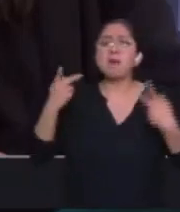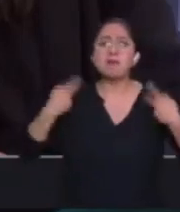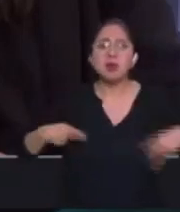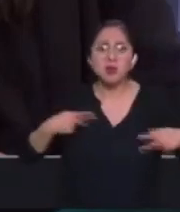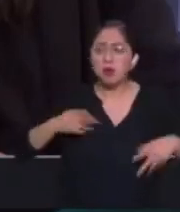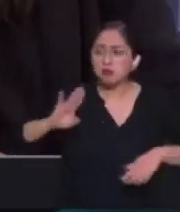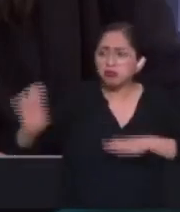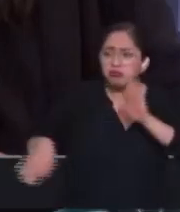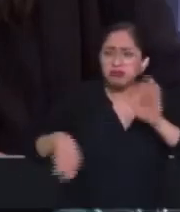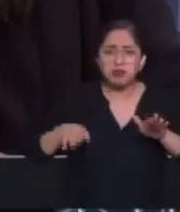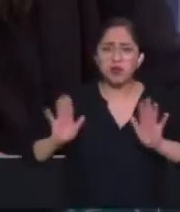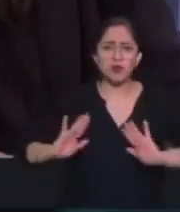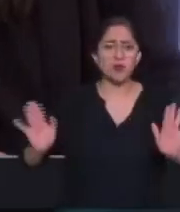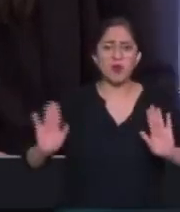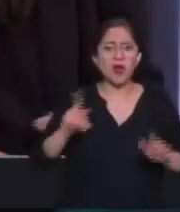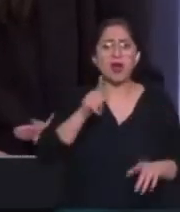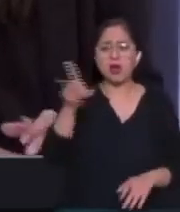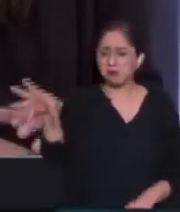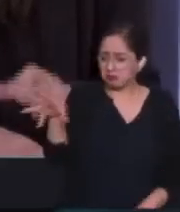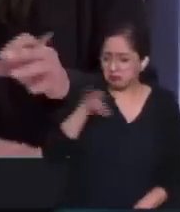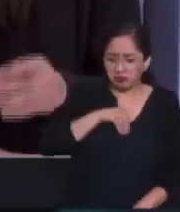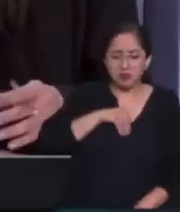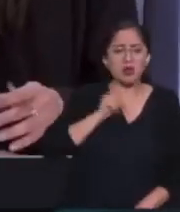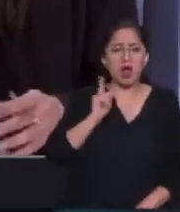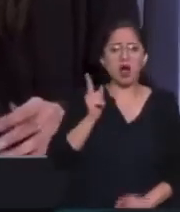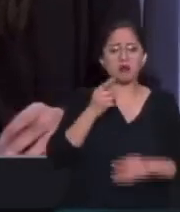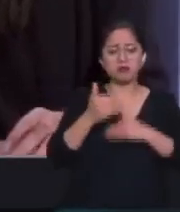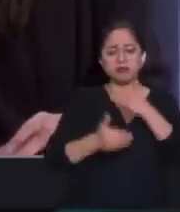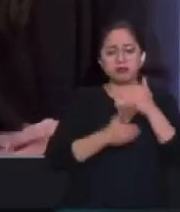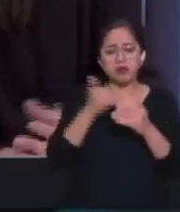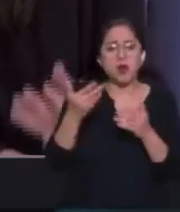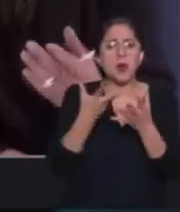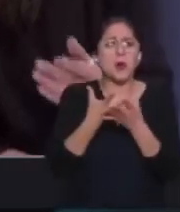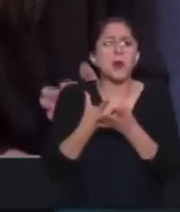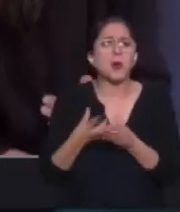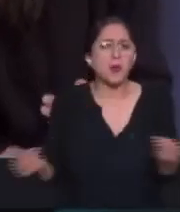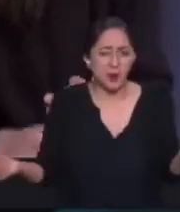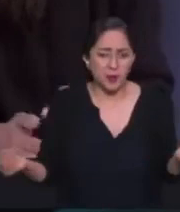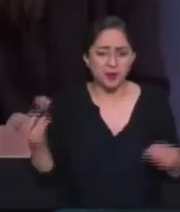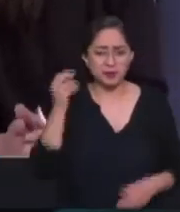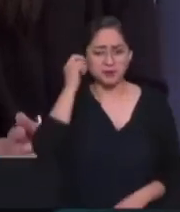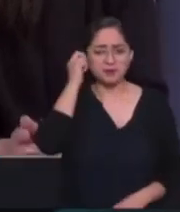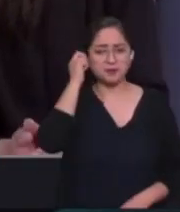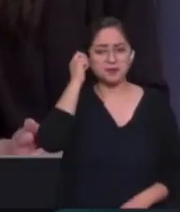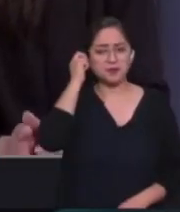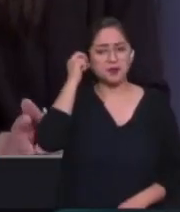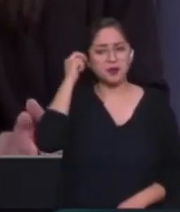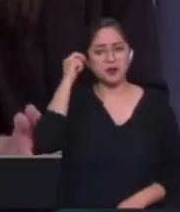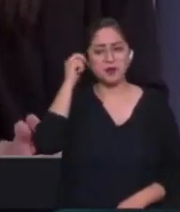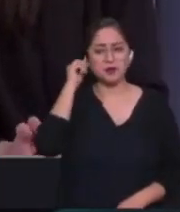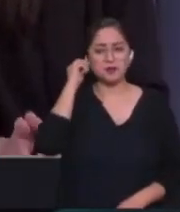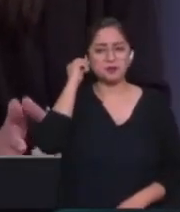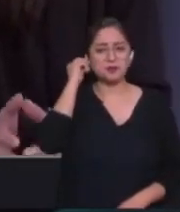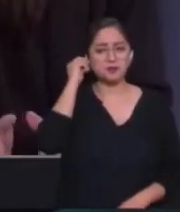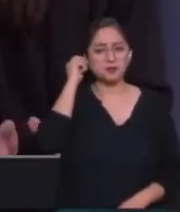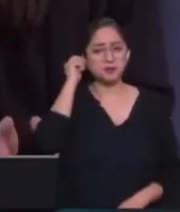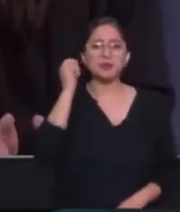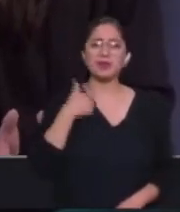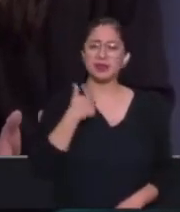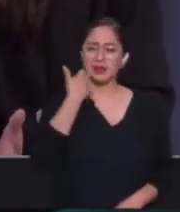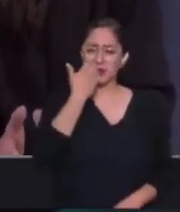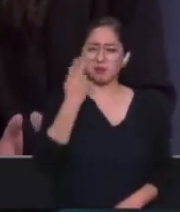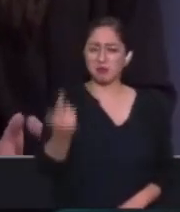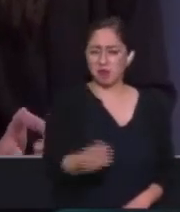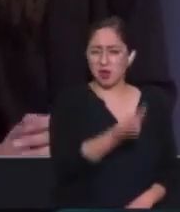letales, sino son las mismas. Son las mismas. Quisiera volver entonces a mi pregunta anterior un poquito para profundizar sobre una cosa.